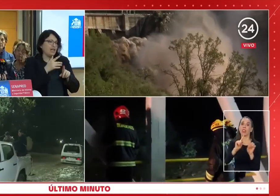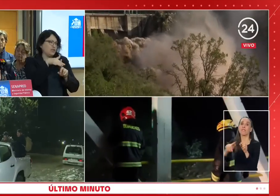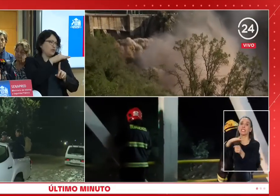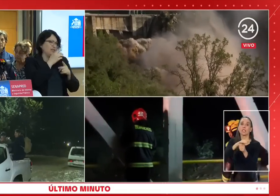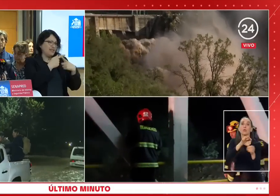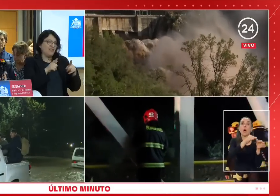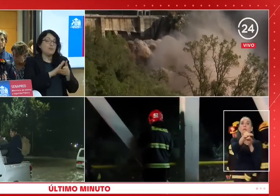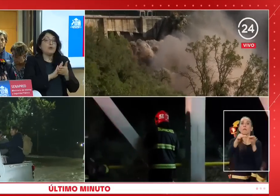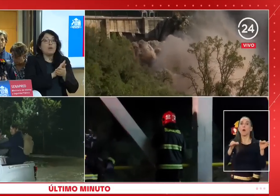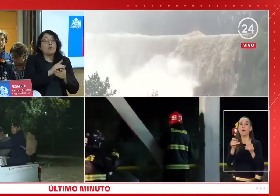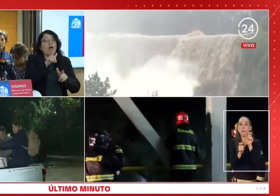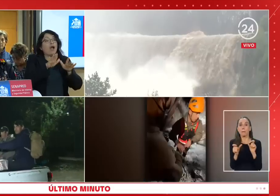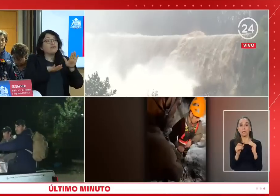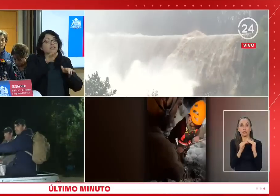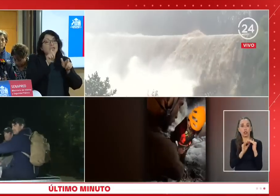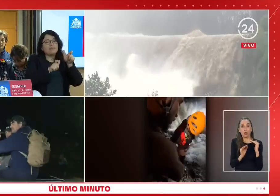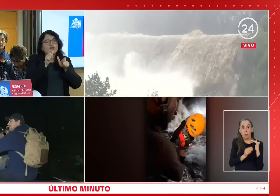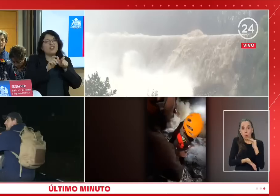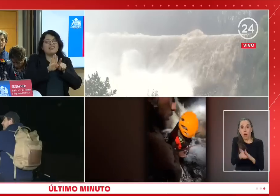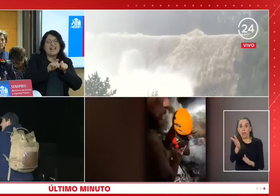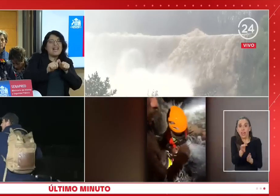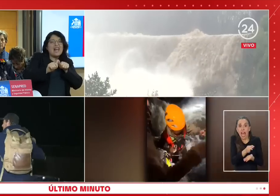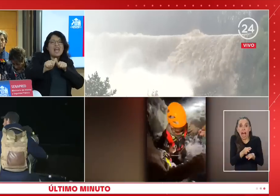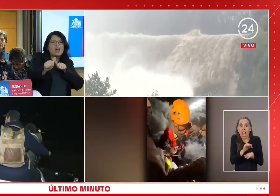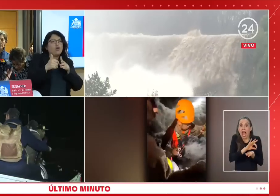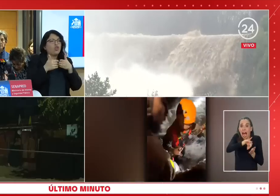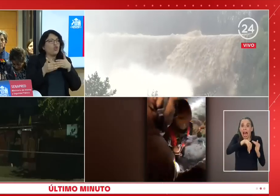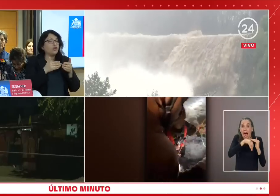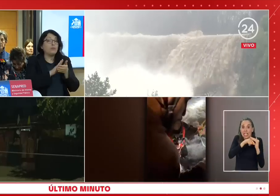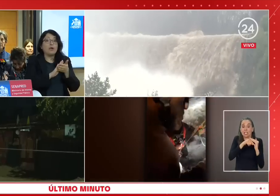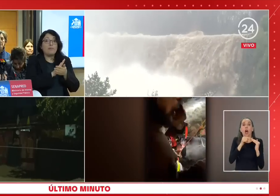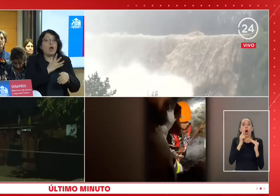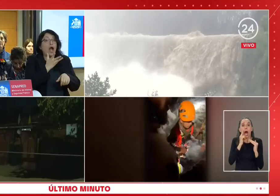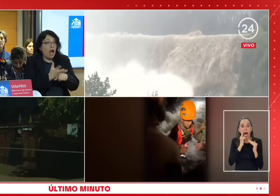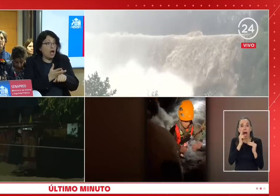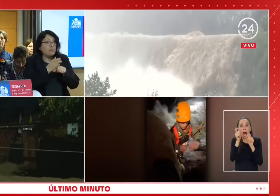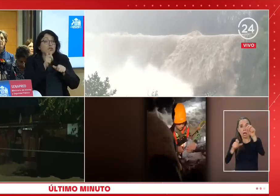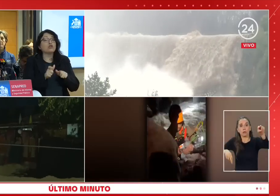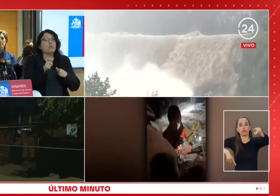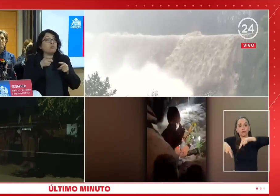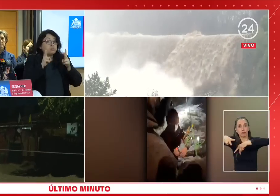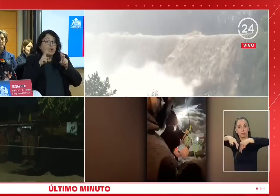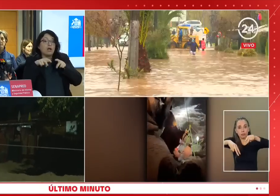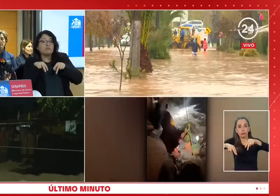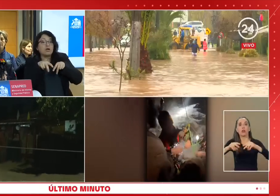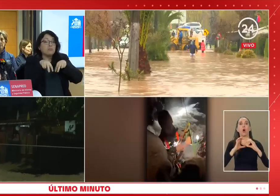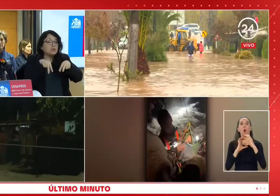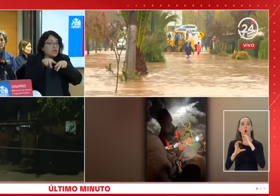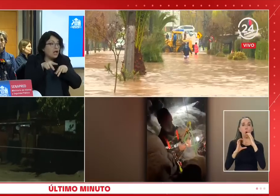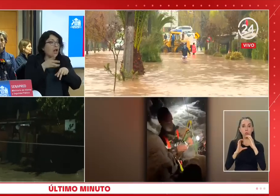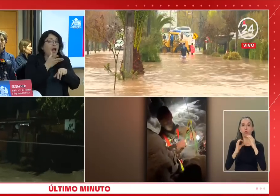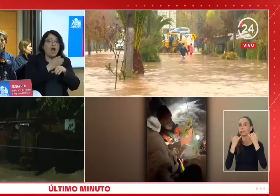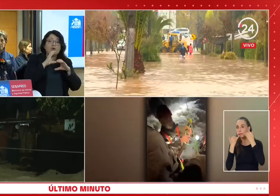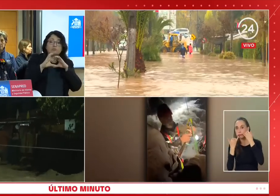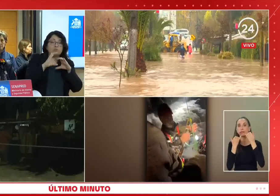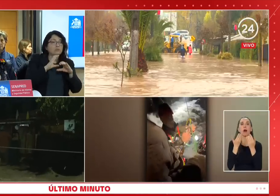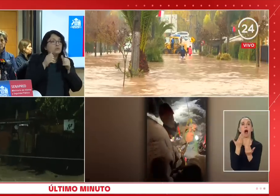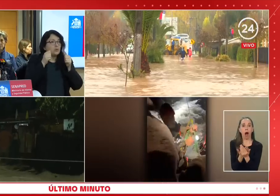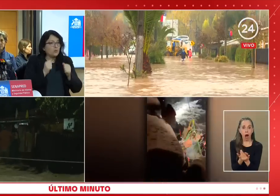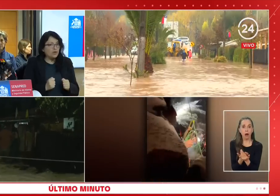en algunos casos los aislados están en lugares donde hay tránsito vía peatonal donde hay comunicación